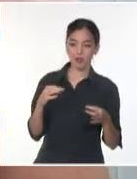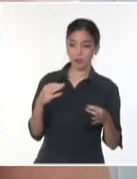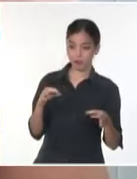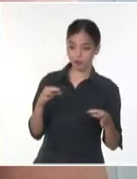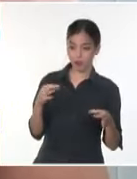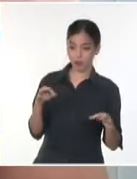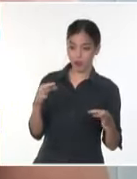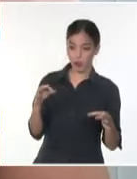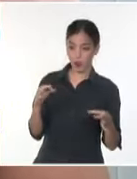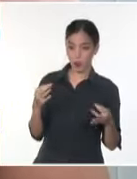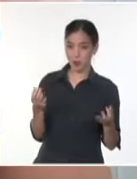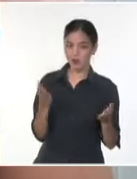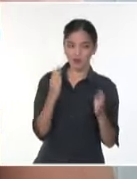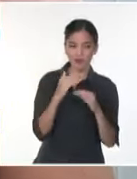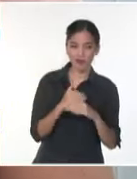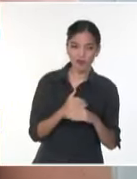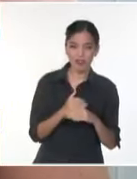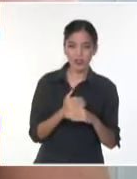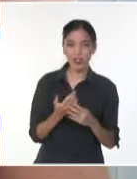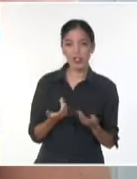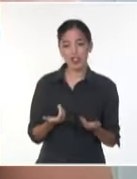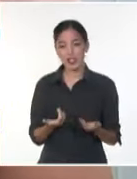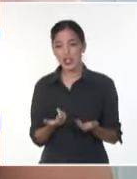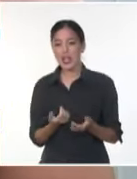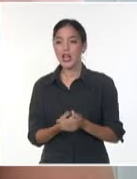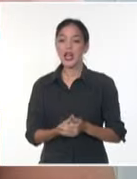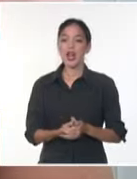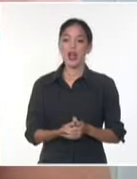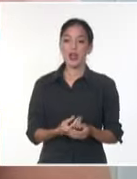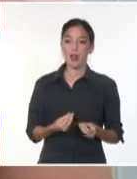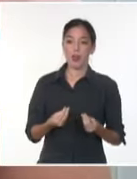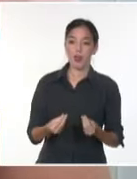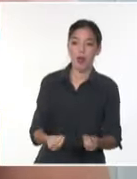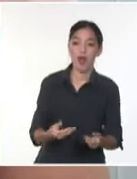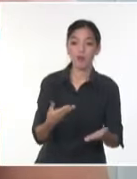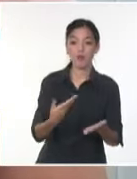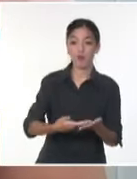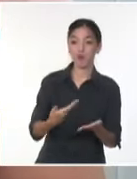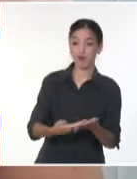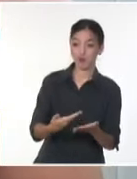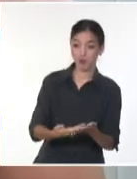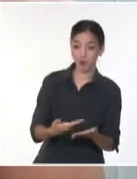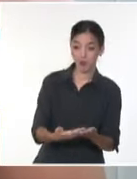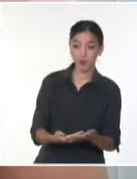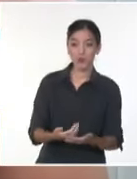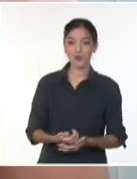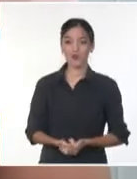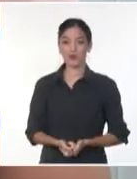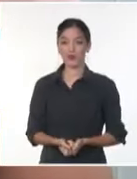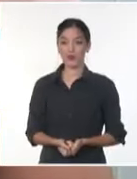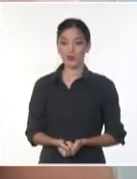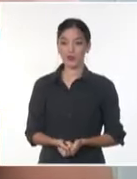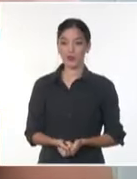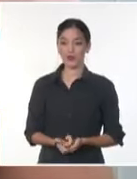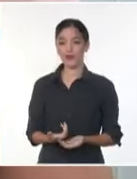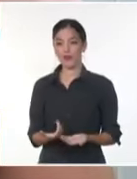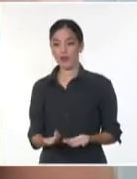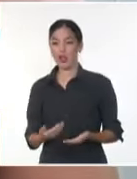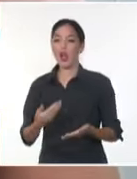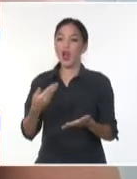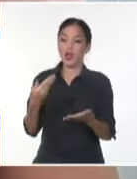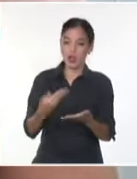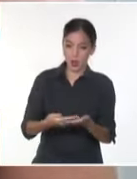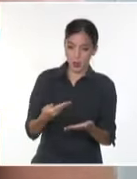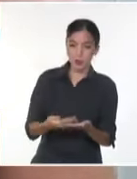mismos para nosotros hacer las pruebas correspondientes una vez que la persona que va a importar comprueba que ya el equipo está